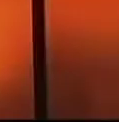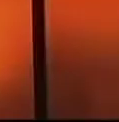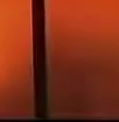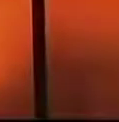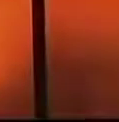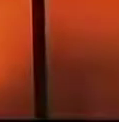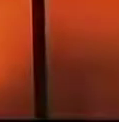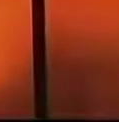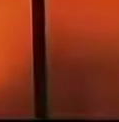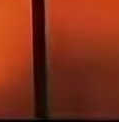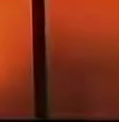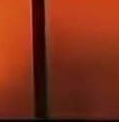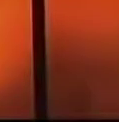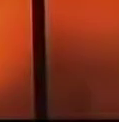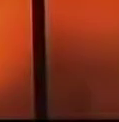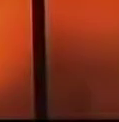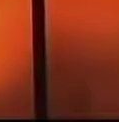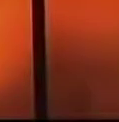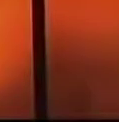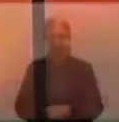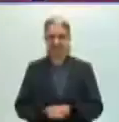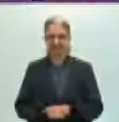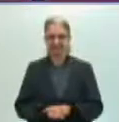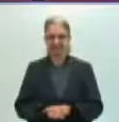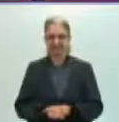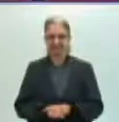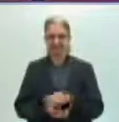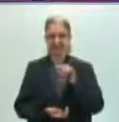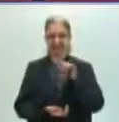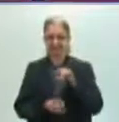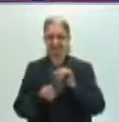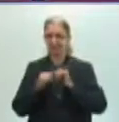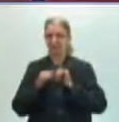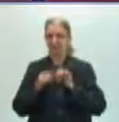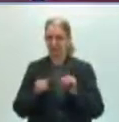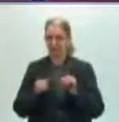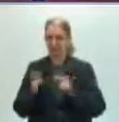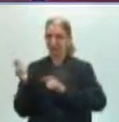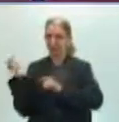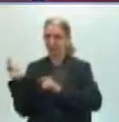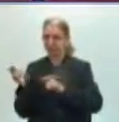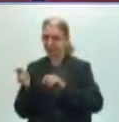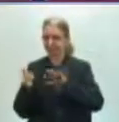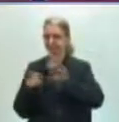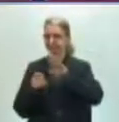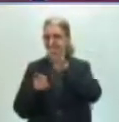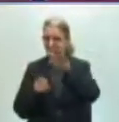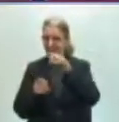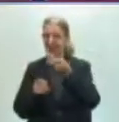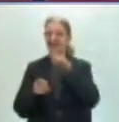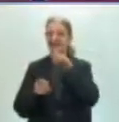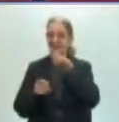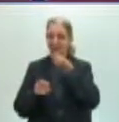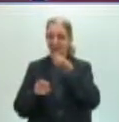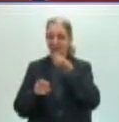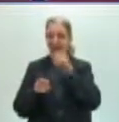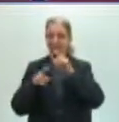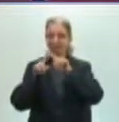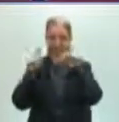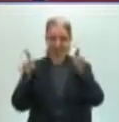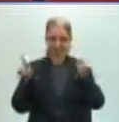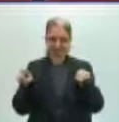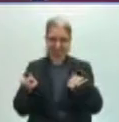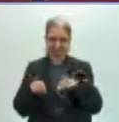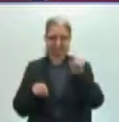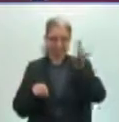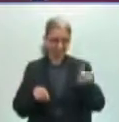Esta información que obtuviste relacionada con la cantidad de jonrones lo puedes representar en una gráfica para